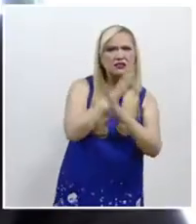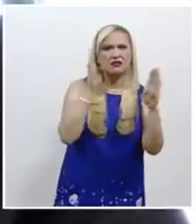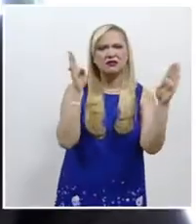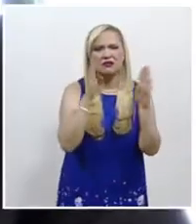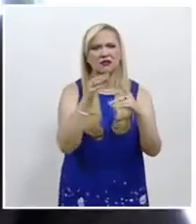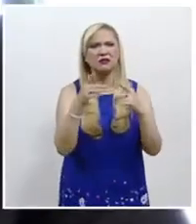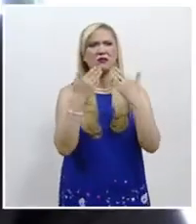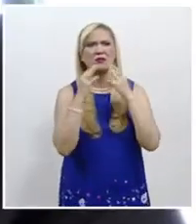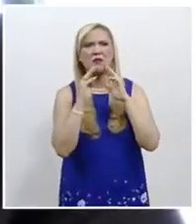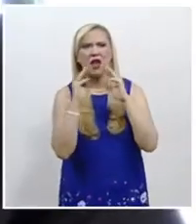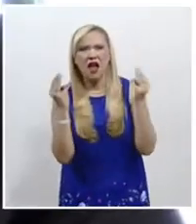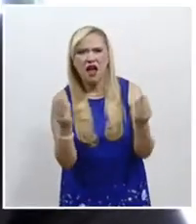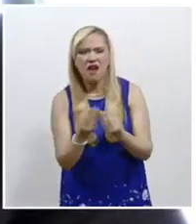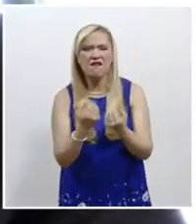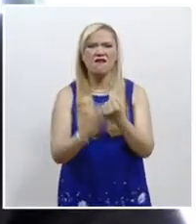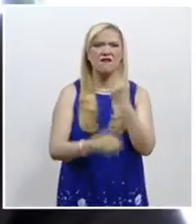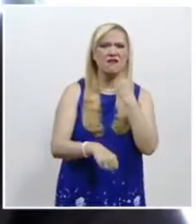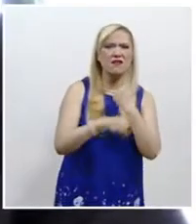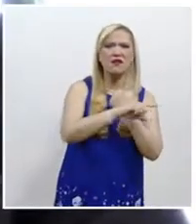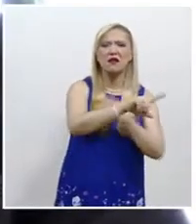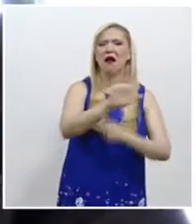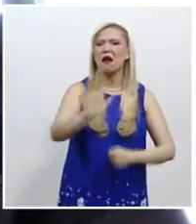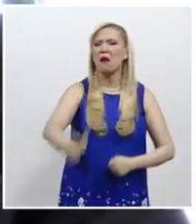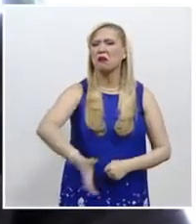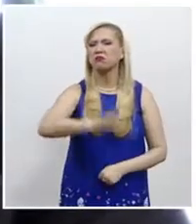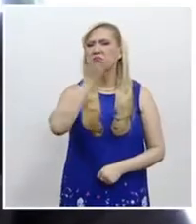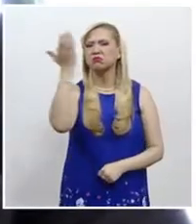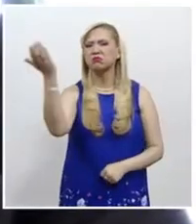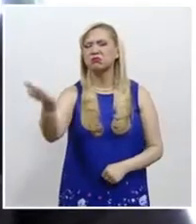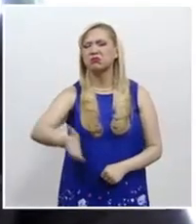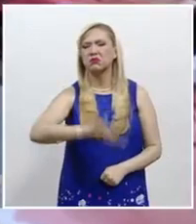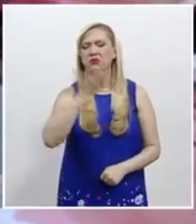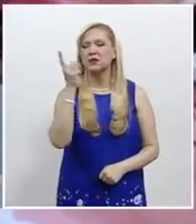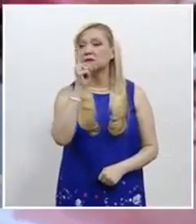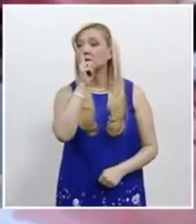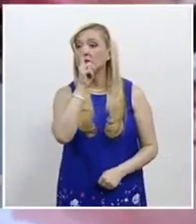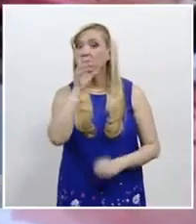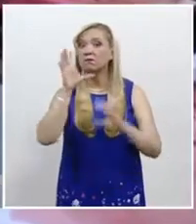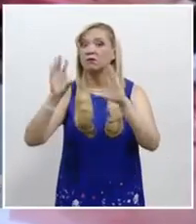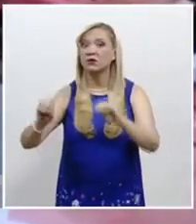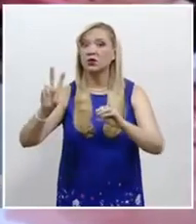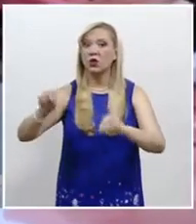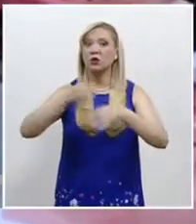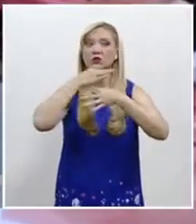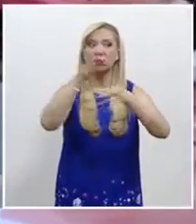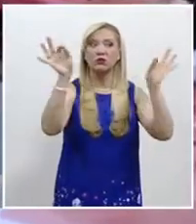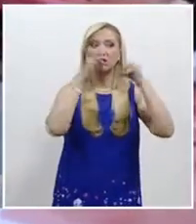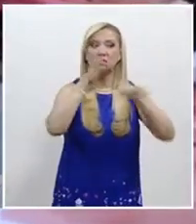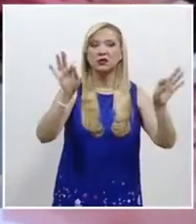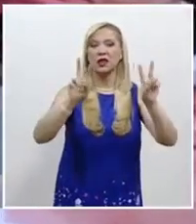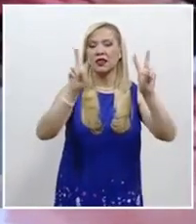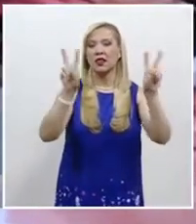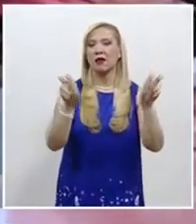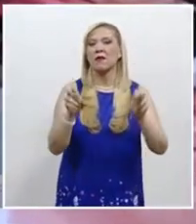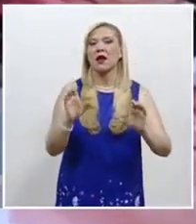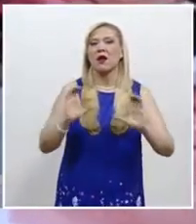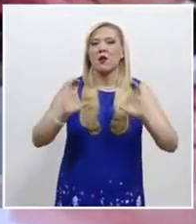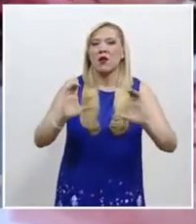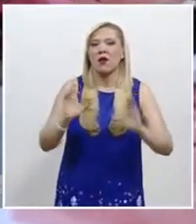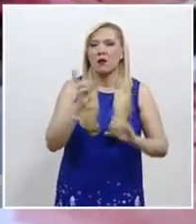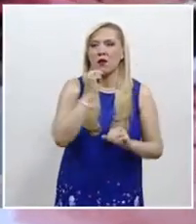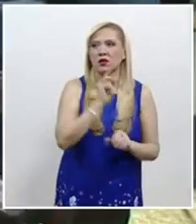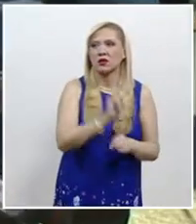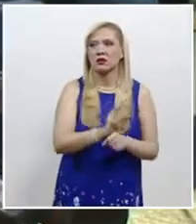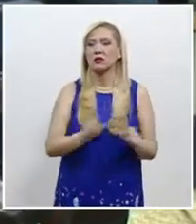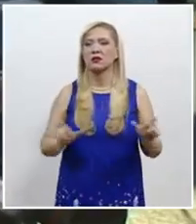criminales que se han convertido en prácticas comunes para intentar frenar su cobertura, principalmente en temas de seguridad,